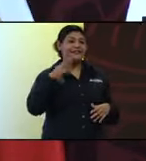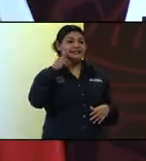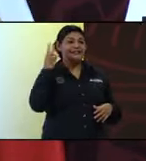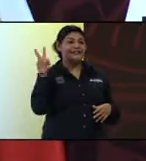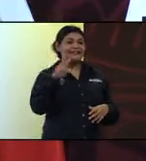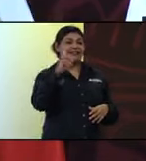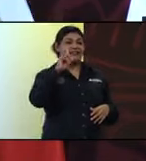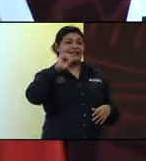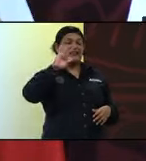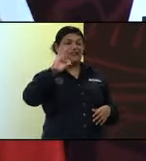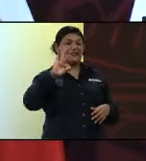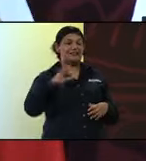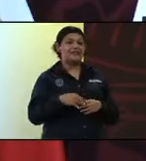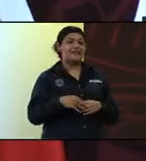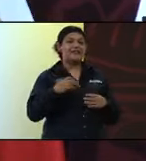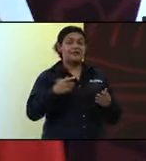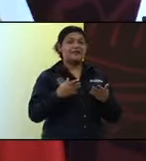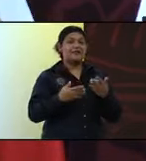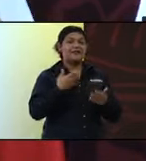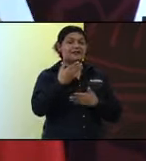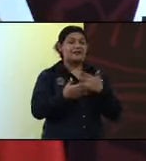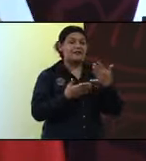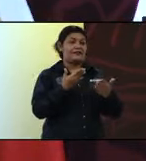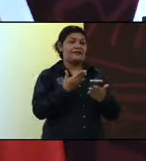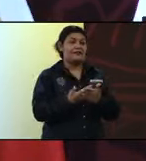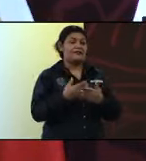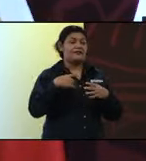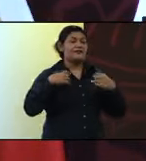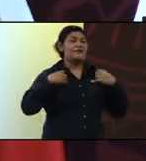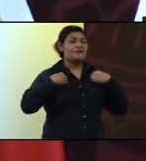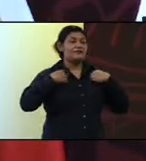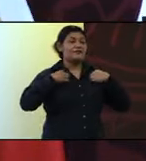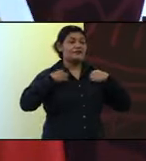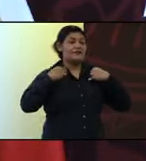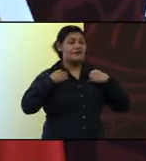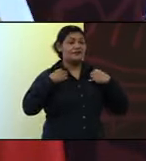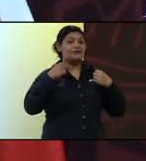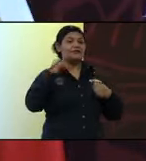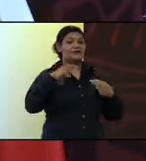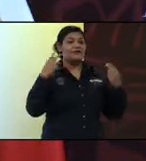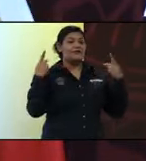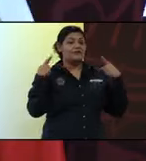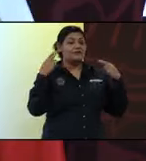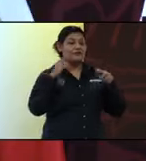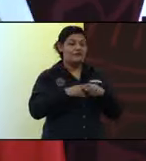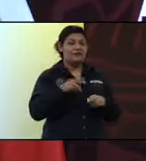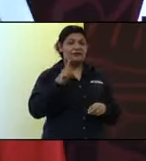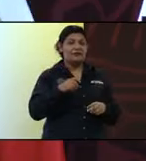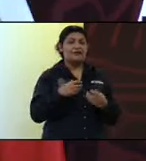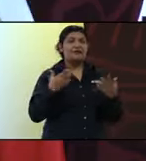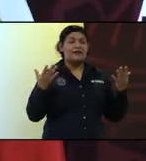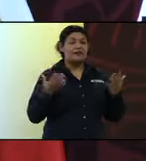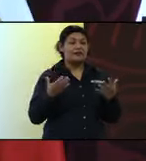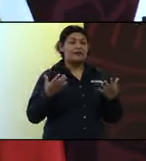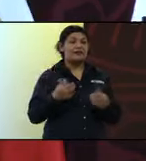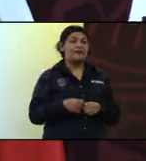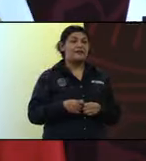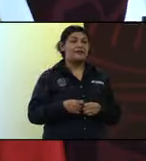DIF, y pues vamos a entregarles un momento más sus playeras, y ahí el profesor Jorge Bonilla también nos platicará acerca de las actividades que se